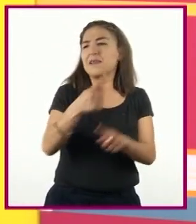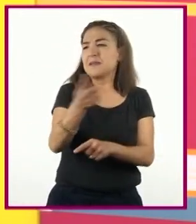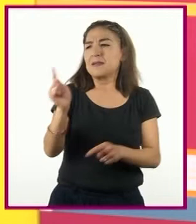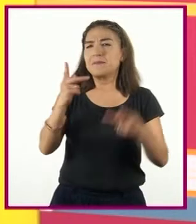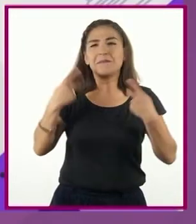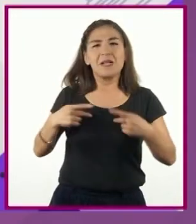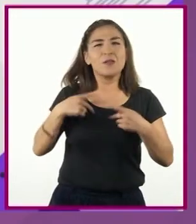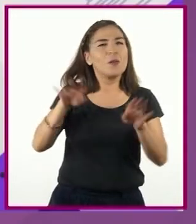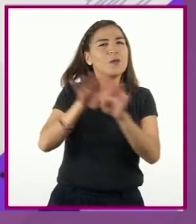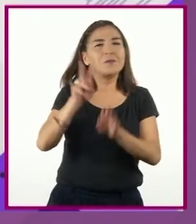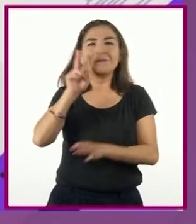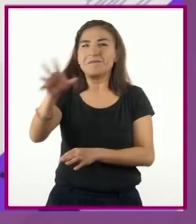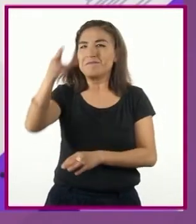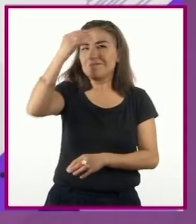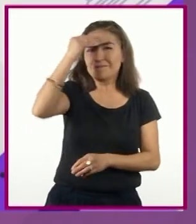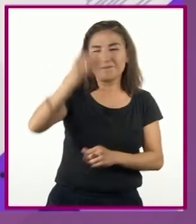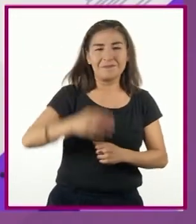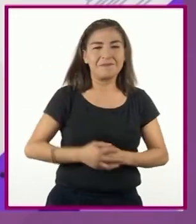mí?